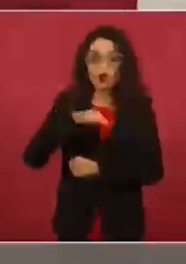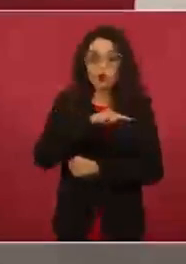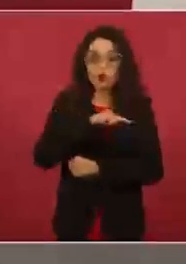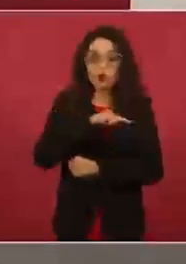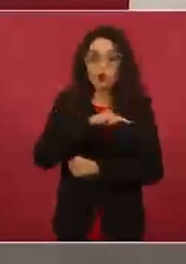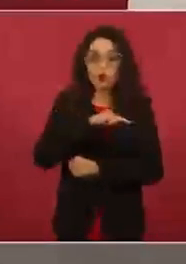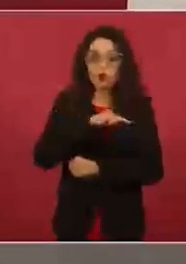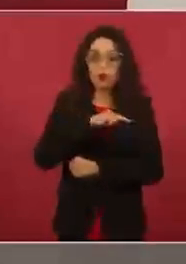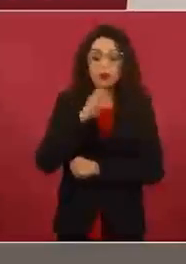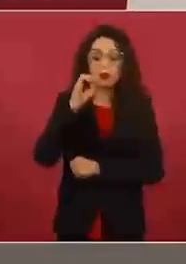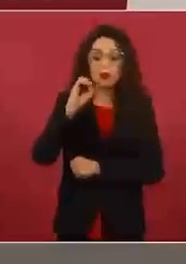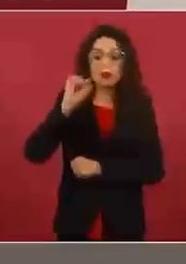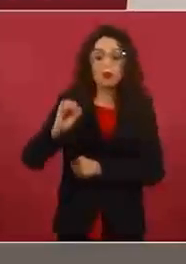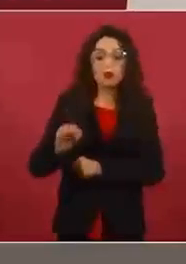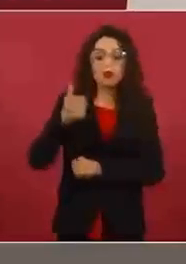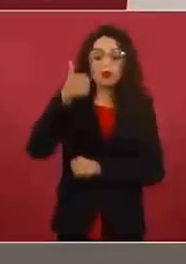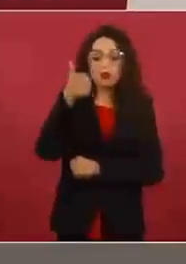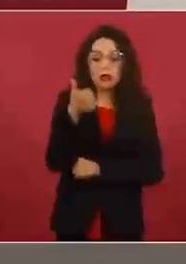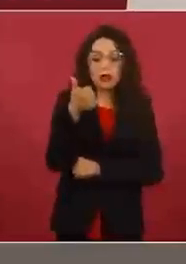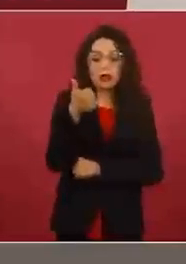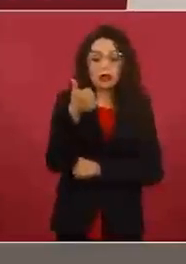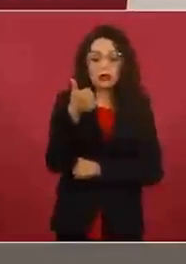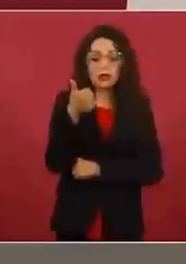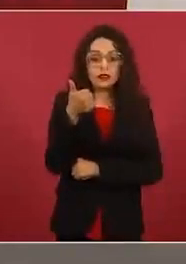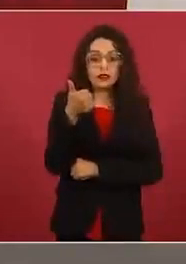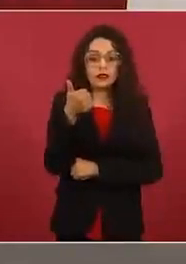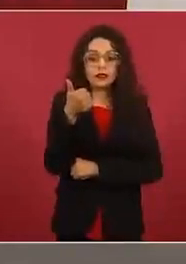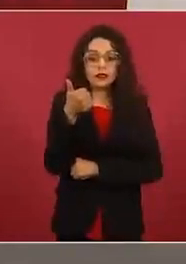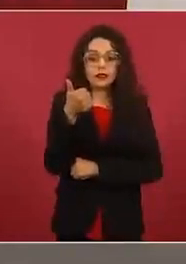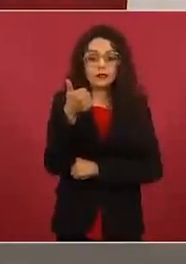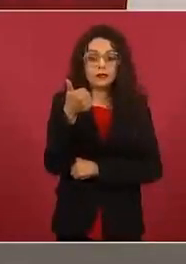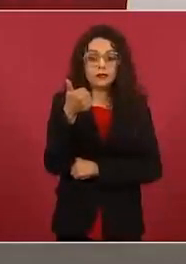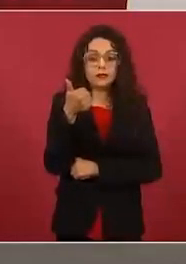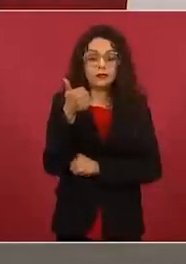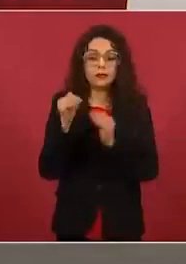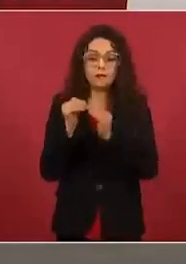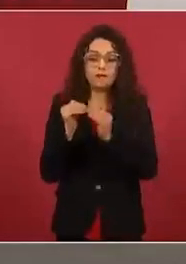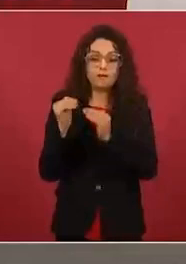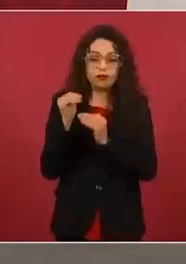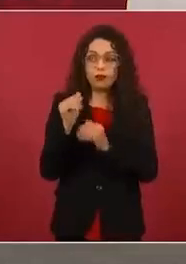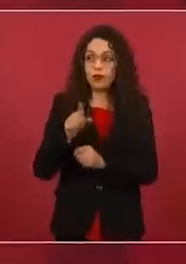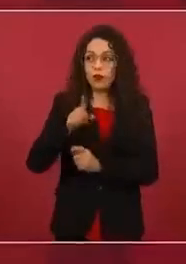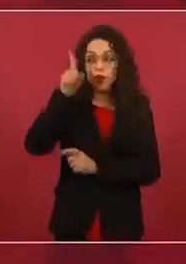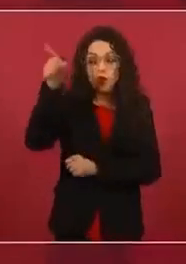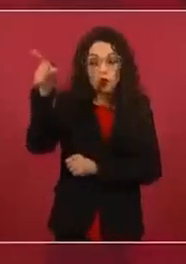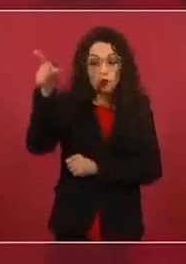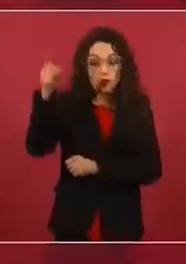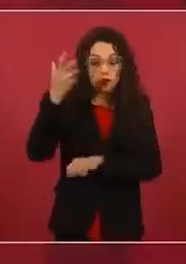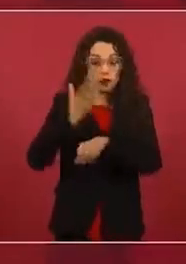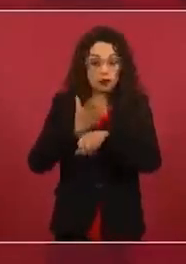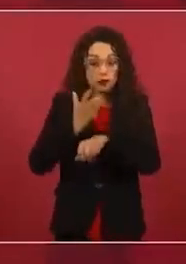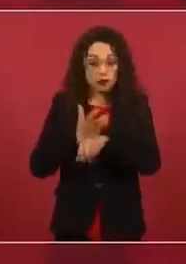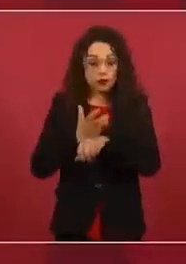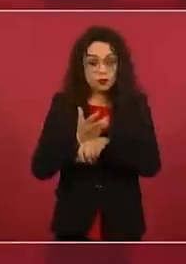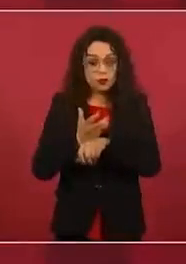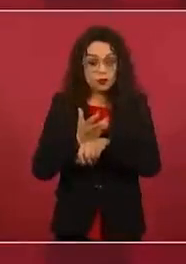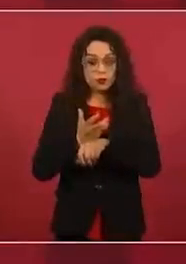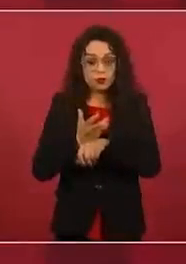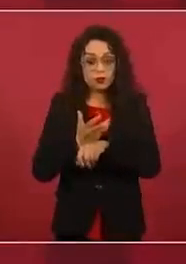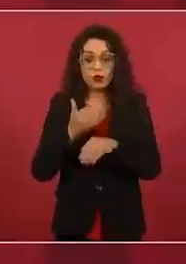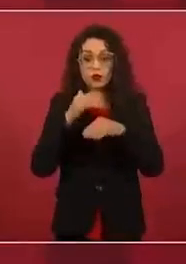de 0.6 y ellos tienen una inflación en